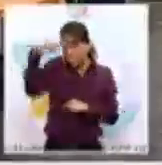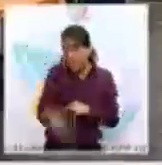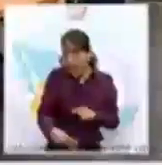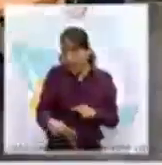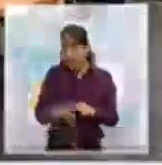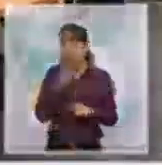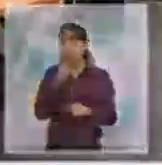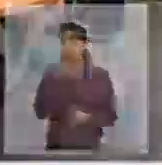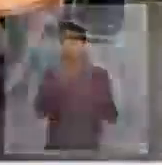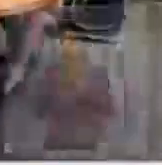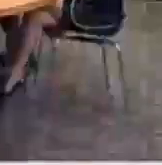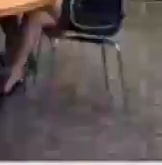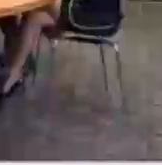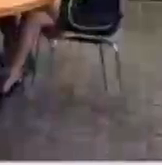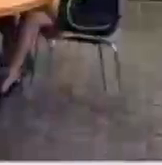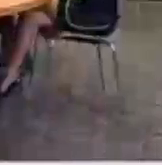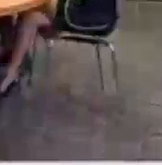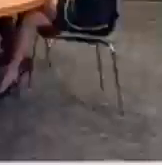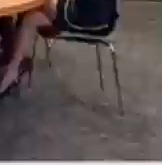Buenas tardes.